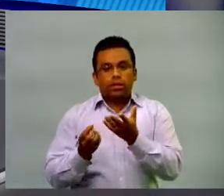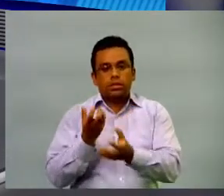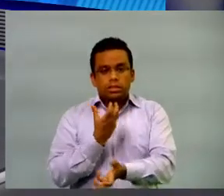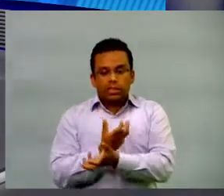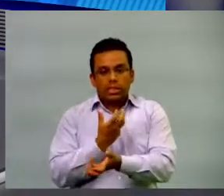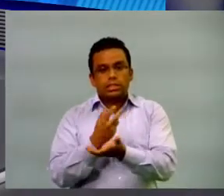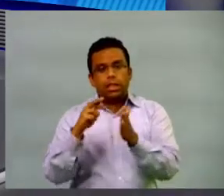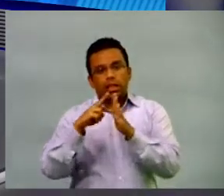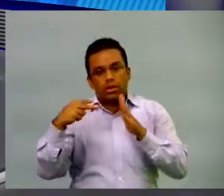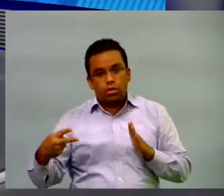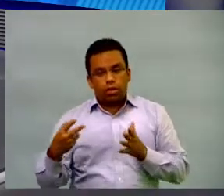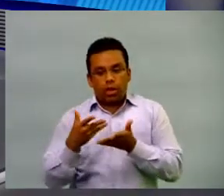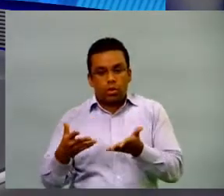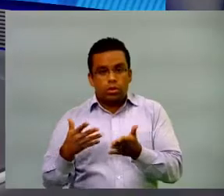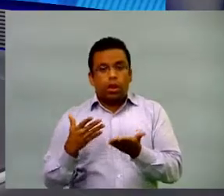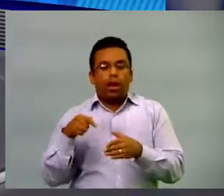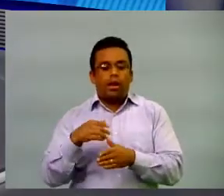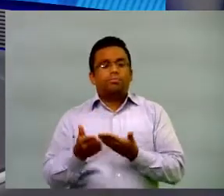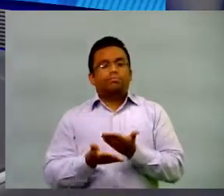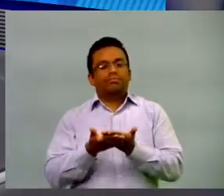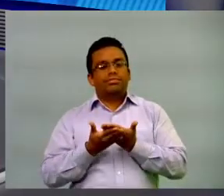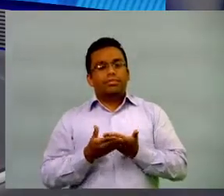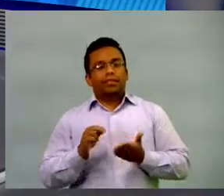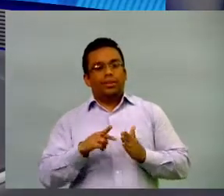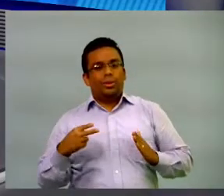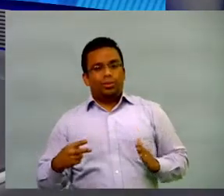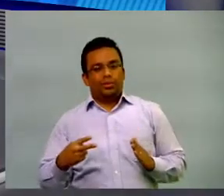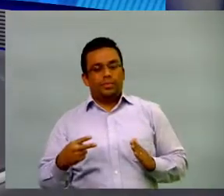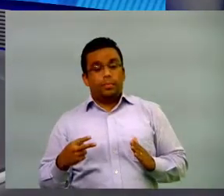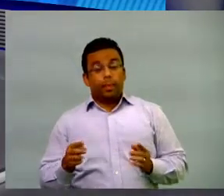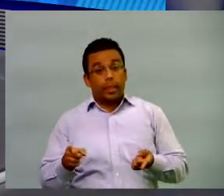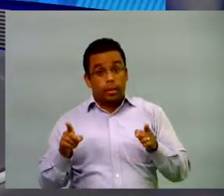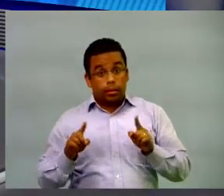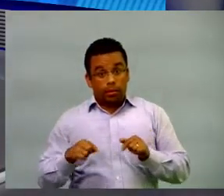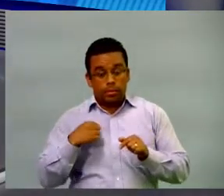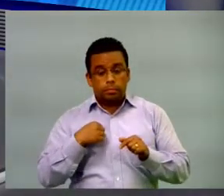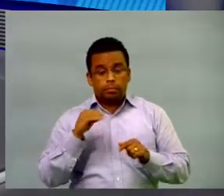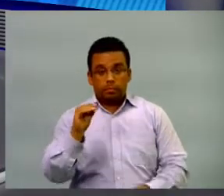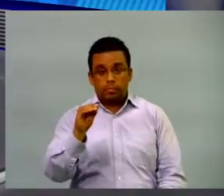tecnología mediado por la tecnología. Dentro de las reflexiones